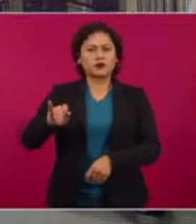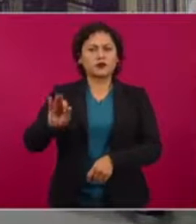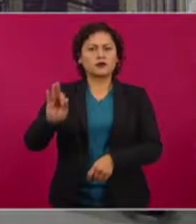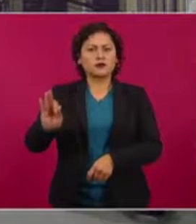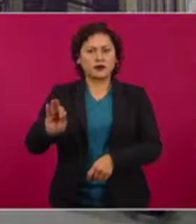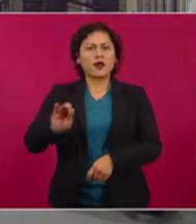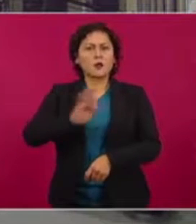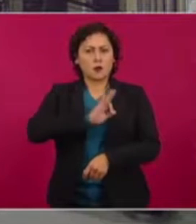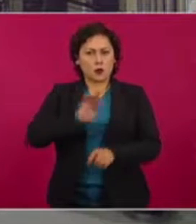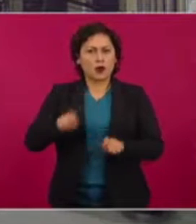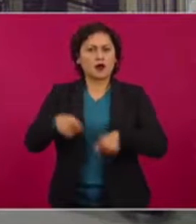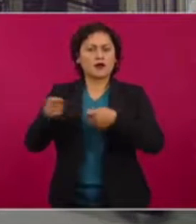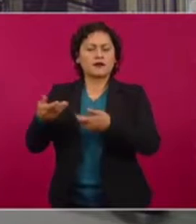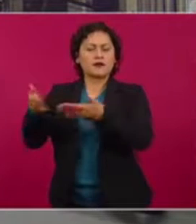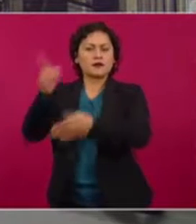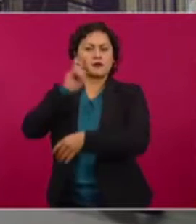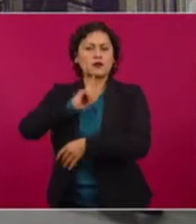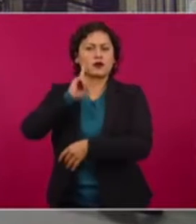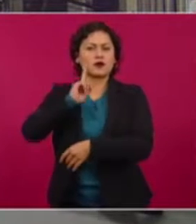magistrada Patricia Elia Cerro